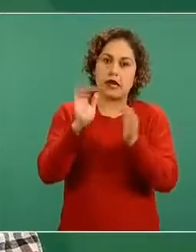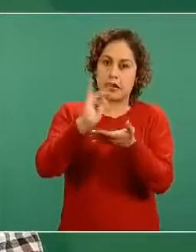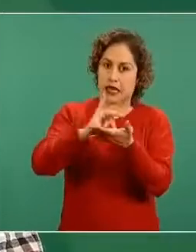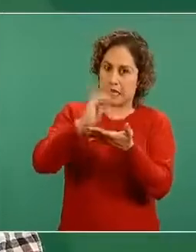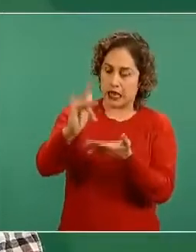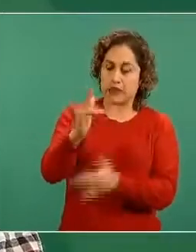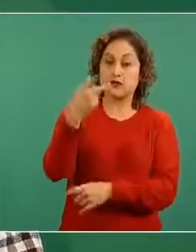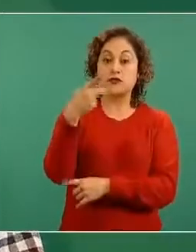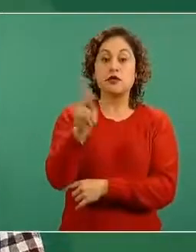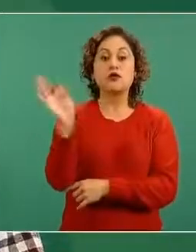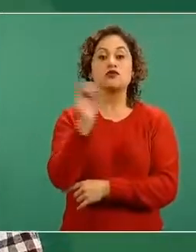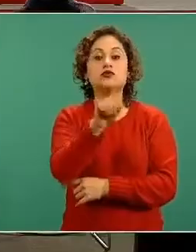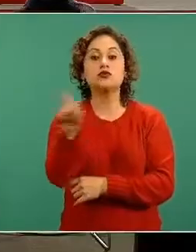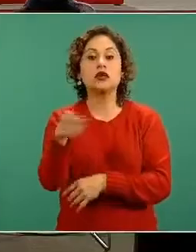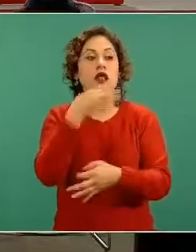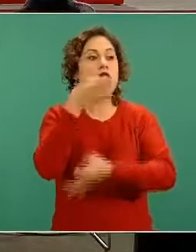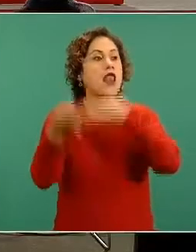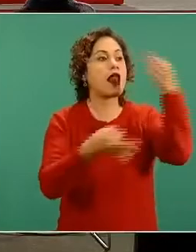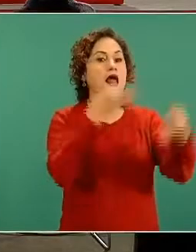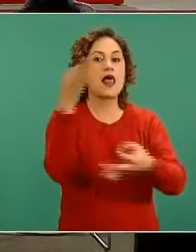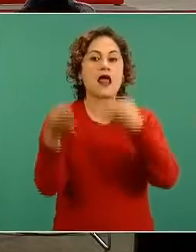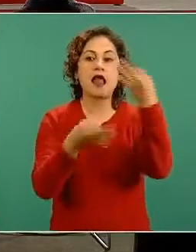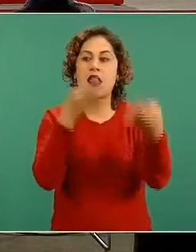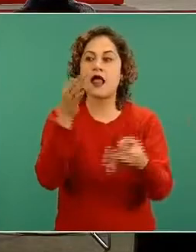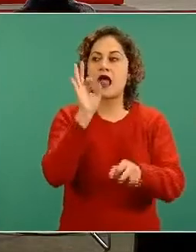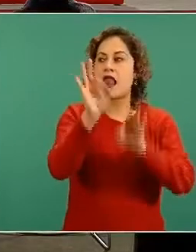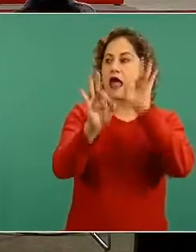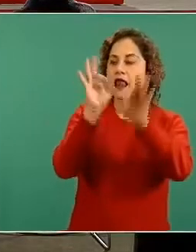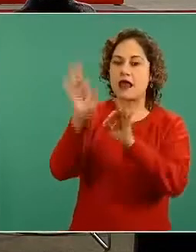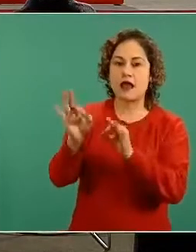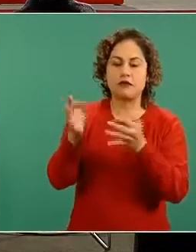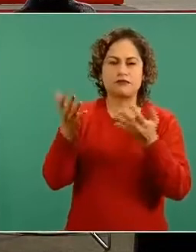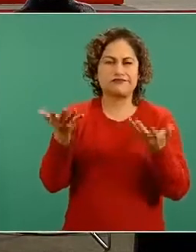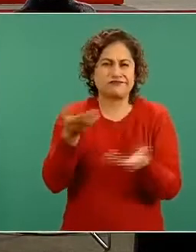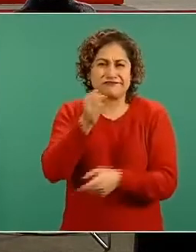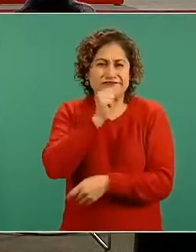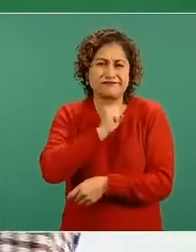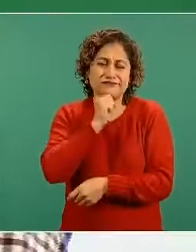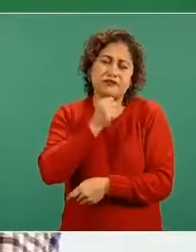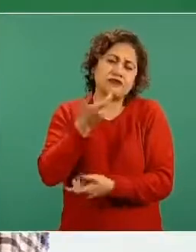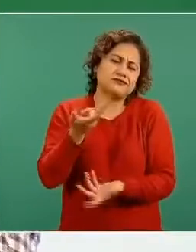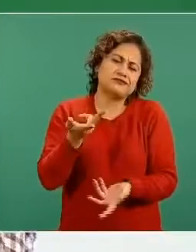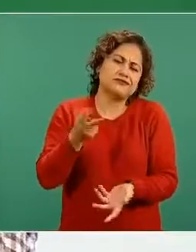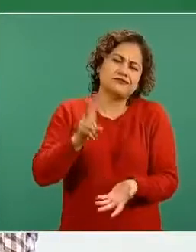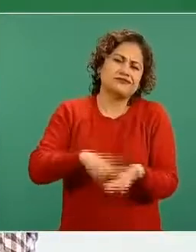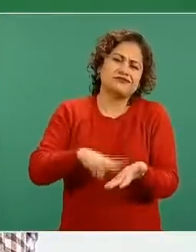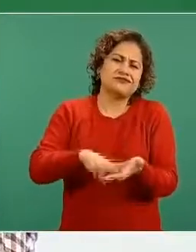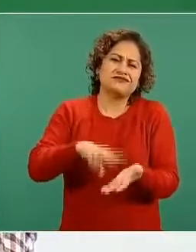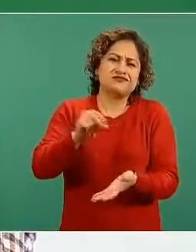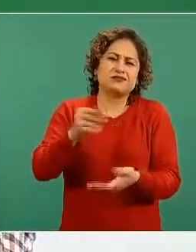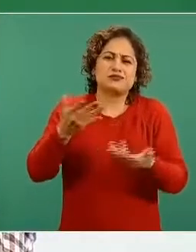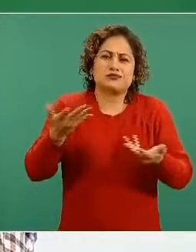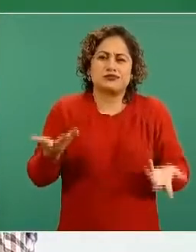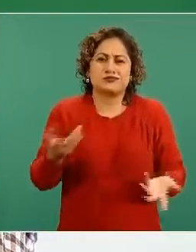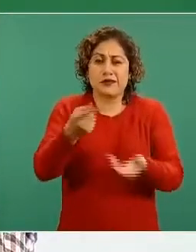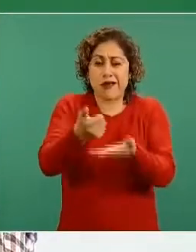entera, pues no nos están ayudando demasiado, no tanto a nosotros en el gobierno, sino a este